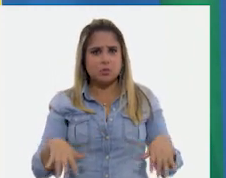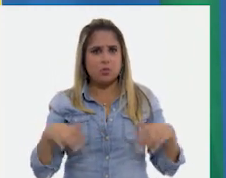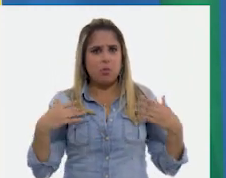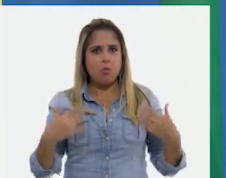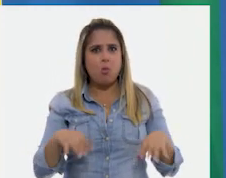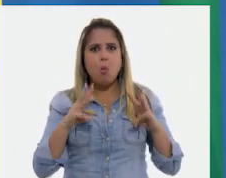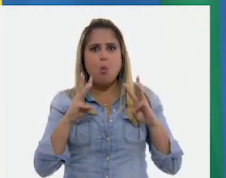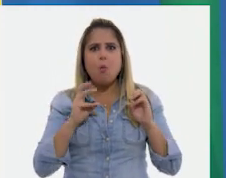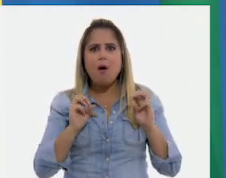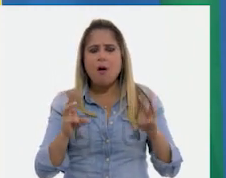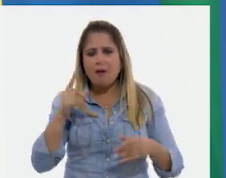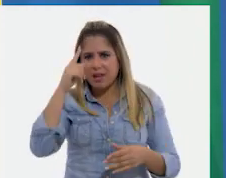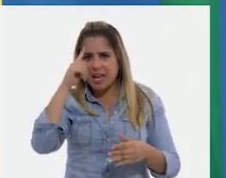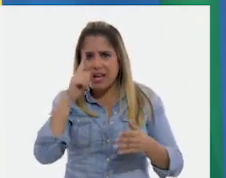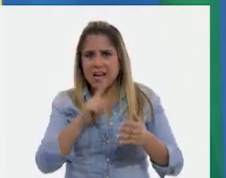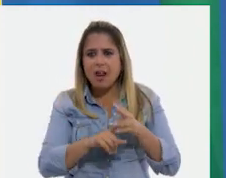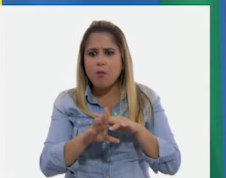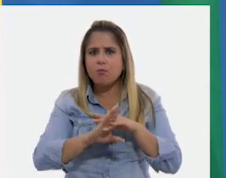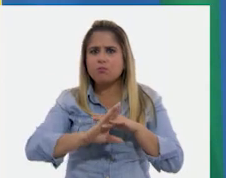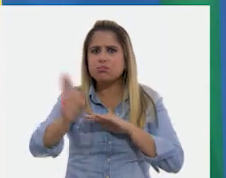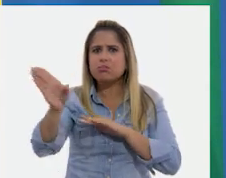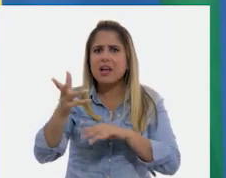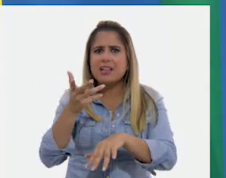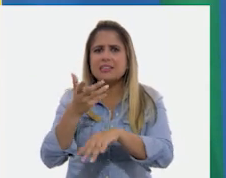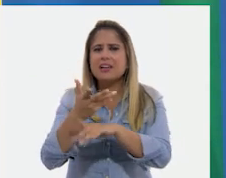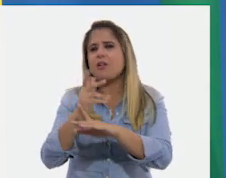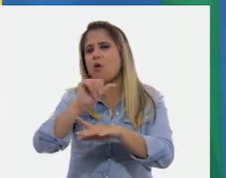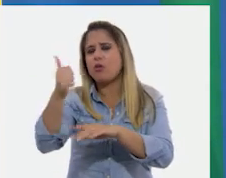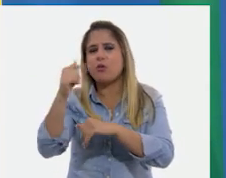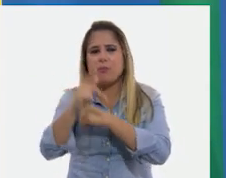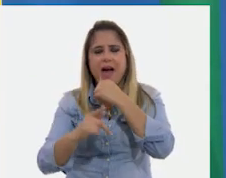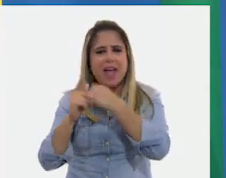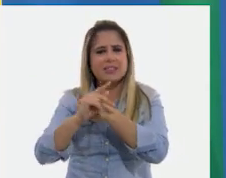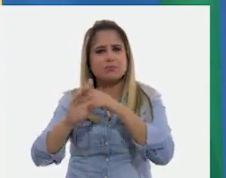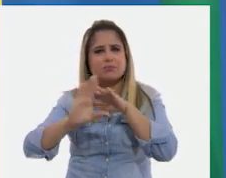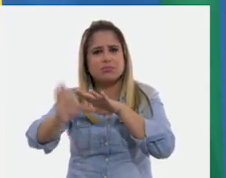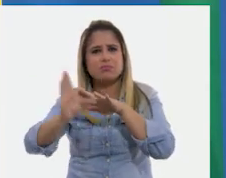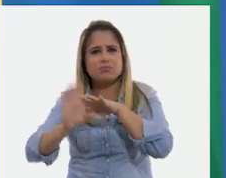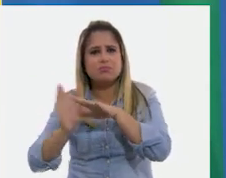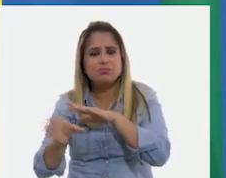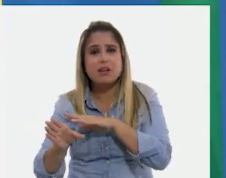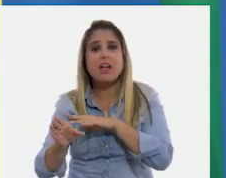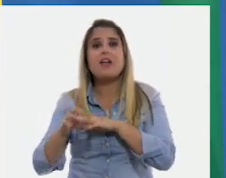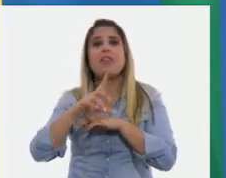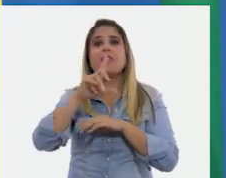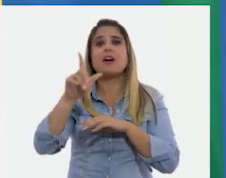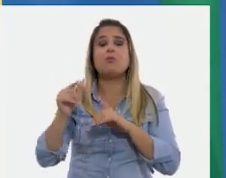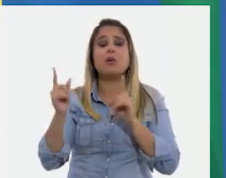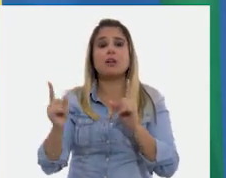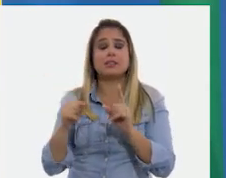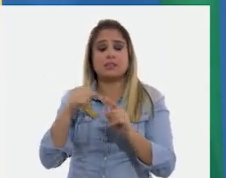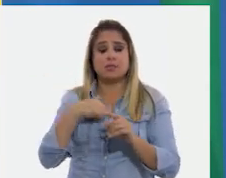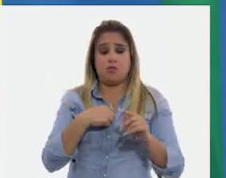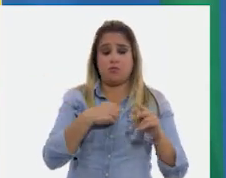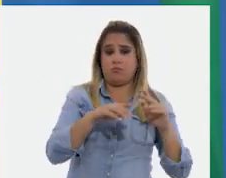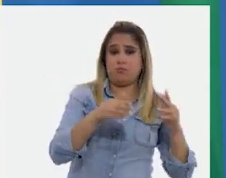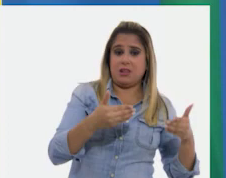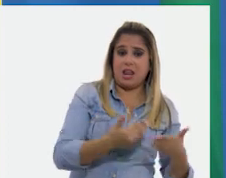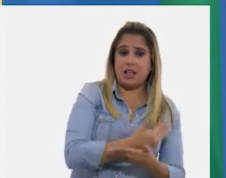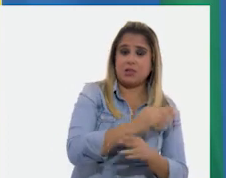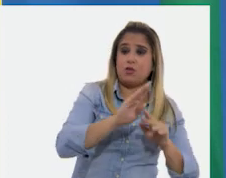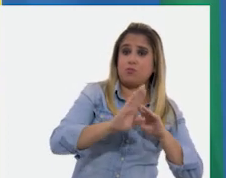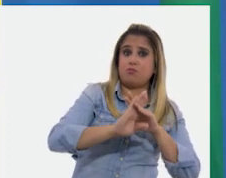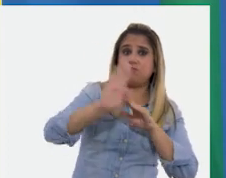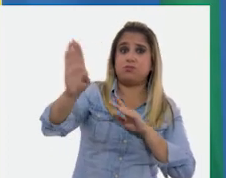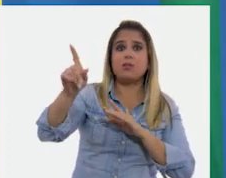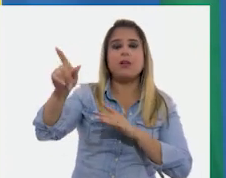wow, o sea, hay quienes han migrado a otros países. Y bueno, hasta han formado familias con personas que son de ahí. Eso sí,